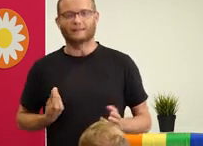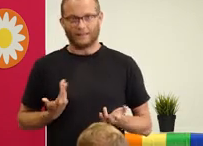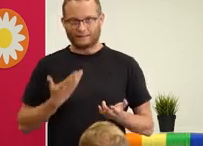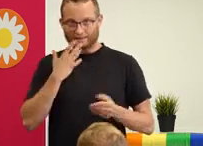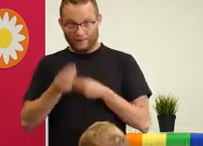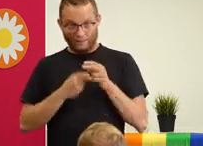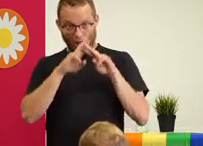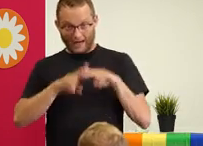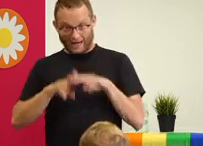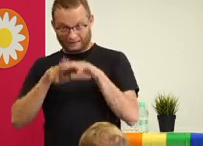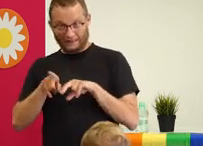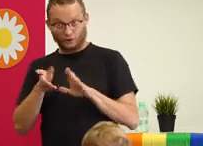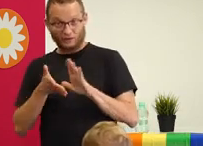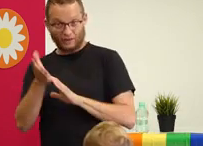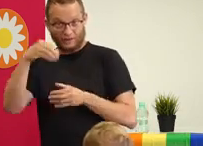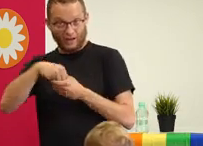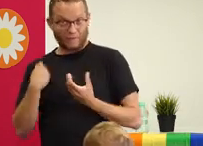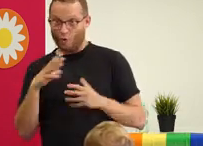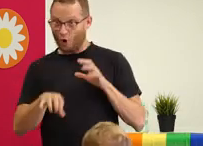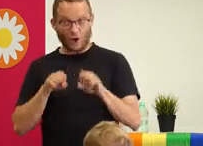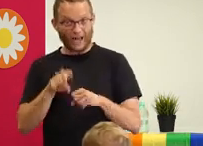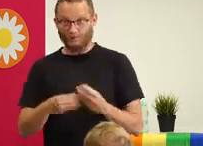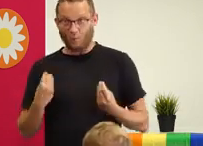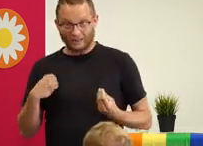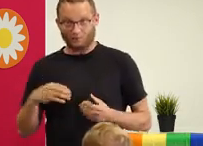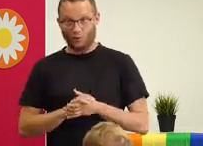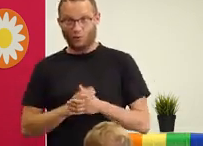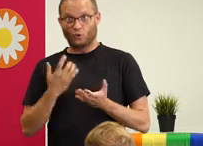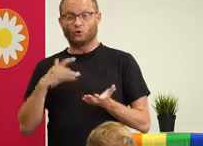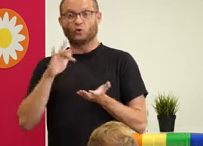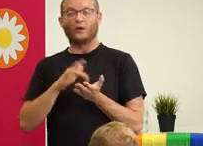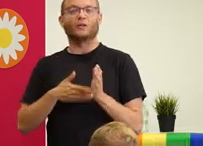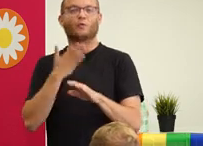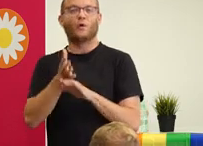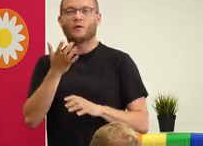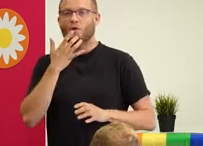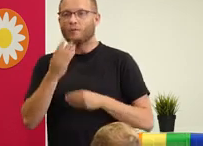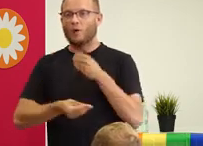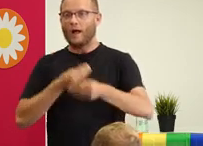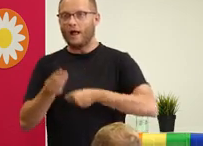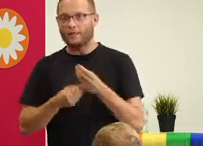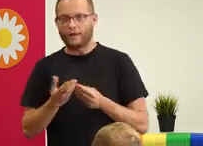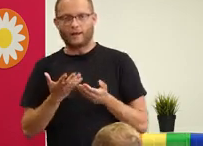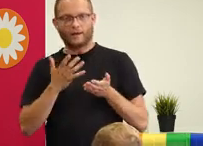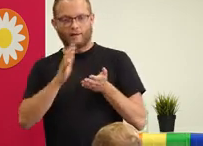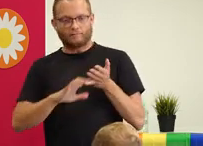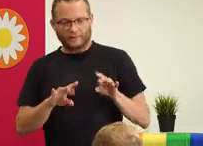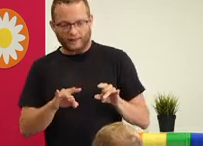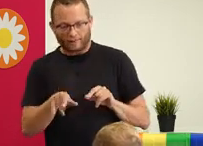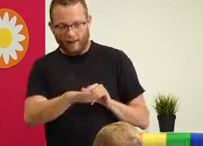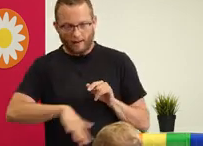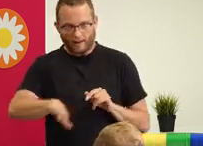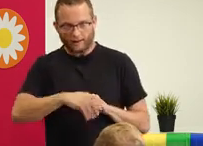este análisis, esto es lo que significa colonialismo, porque efectivamente yo voy a hacer fragmentación de esa tierra